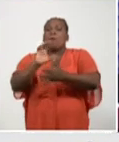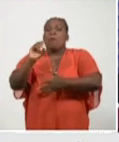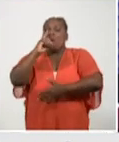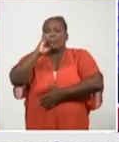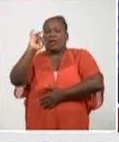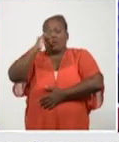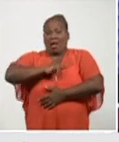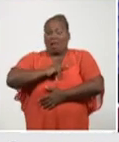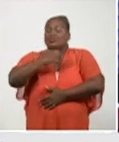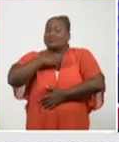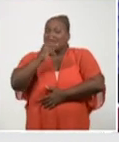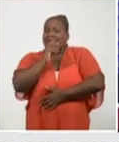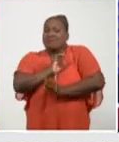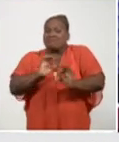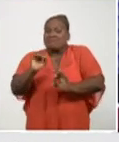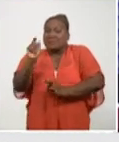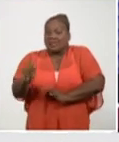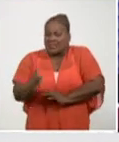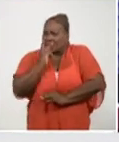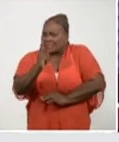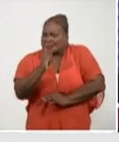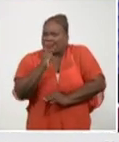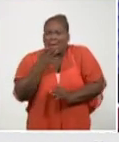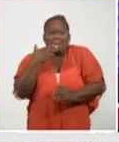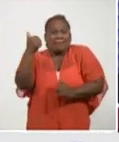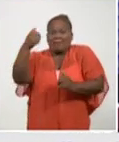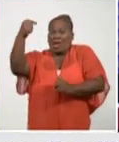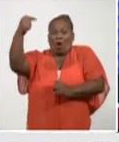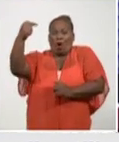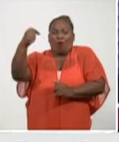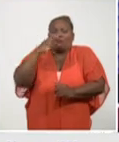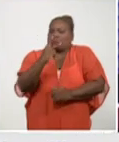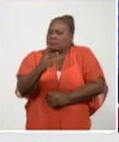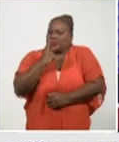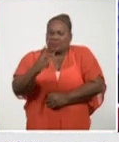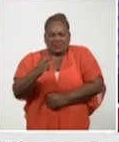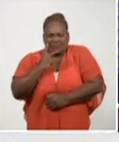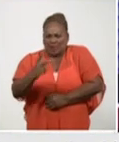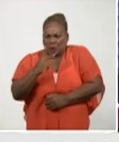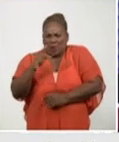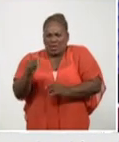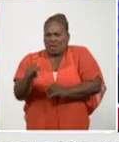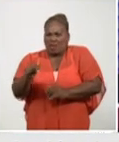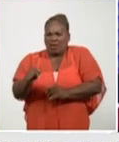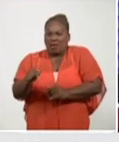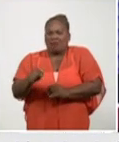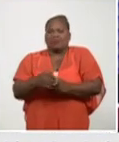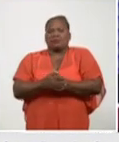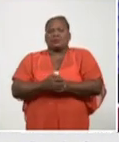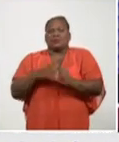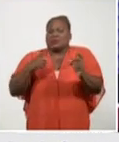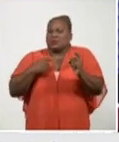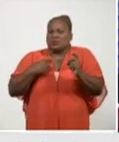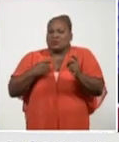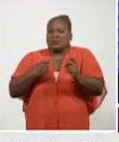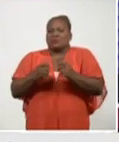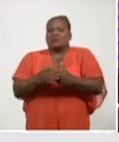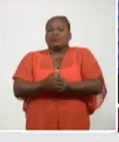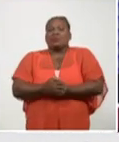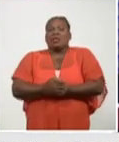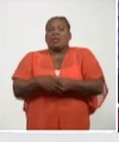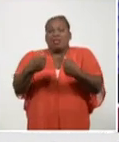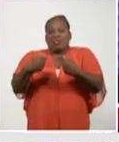especialistas de pediatría en su atención y debe